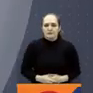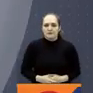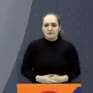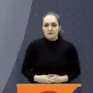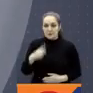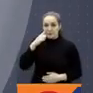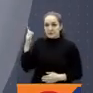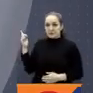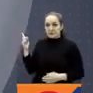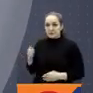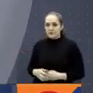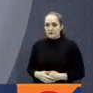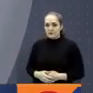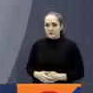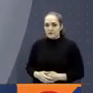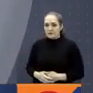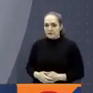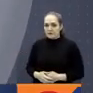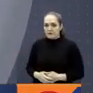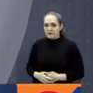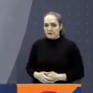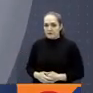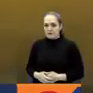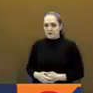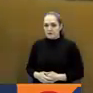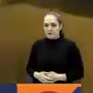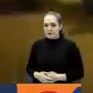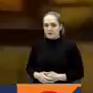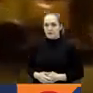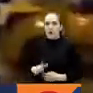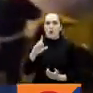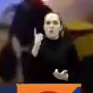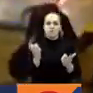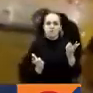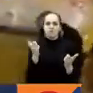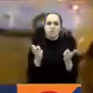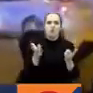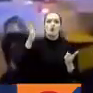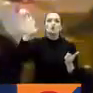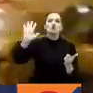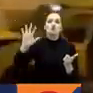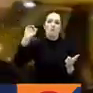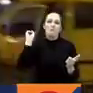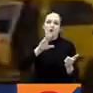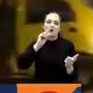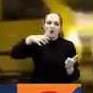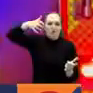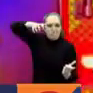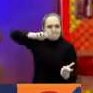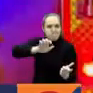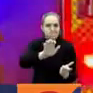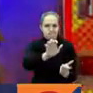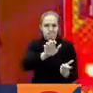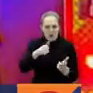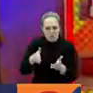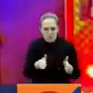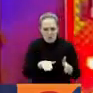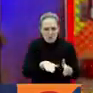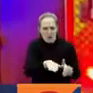Un choque múltiple entre un carro de basura y 26 vehículos se registró a las 11 de la noche en el barrio López de Mesa, en Medellín.